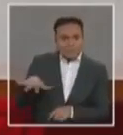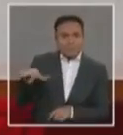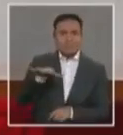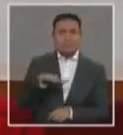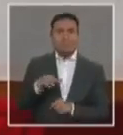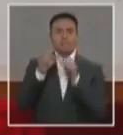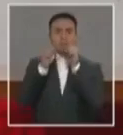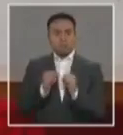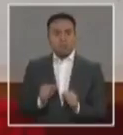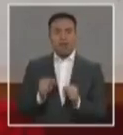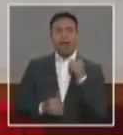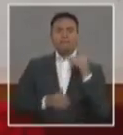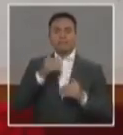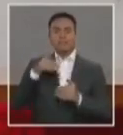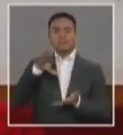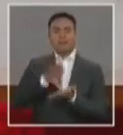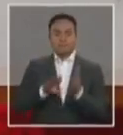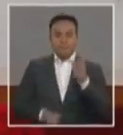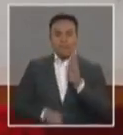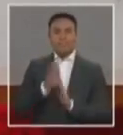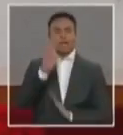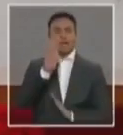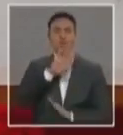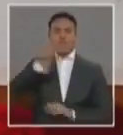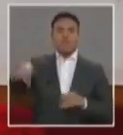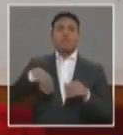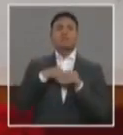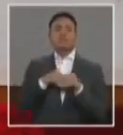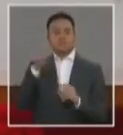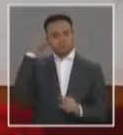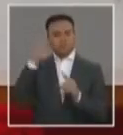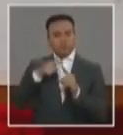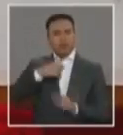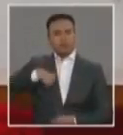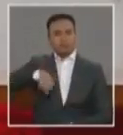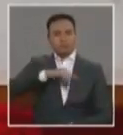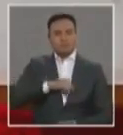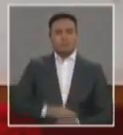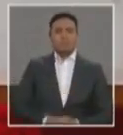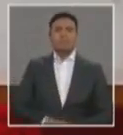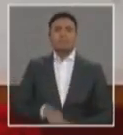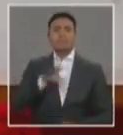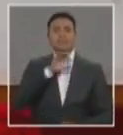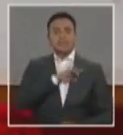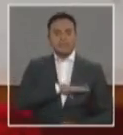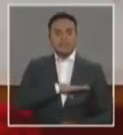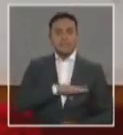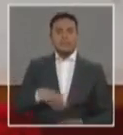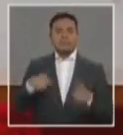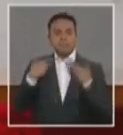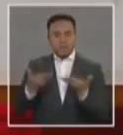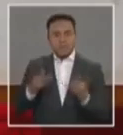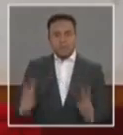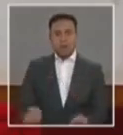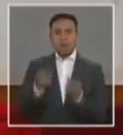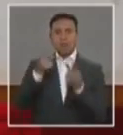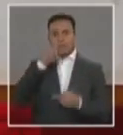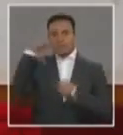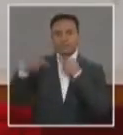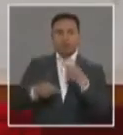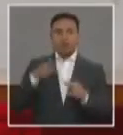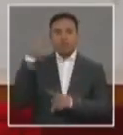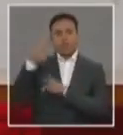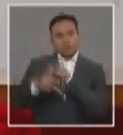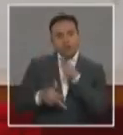40% del parque vehicular de carabineros eh y por lo tanto yo creo que hoy día más que generar estabilidad como como como lo señala la